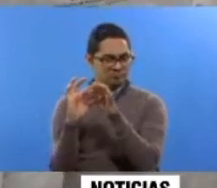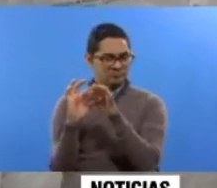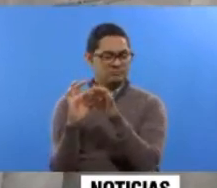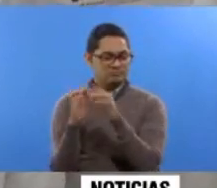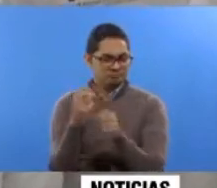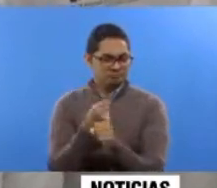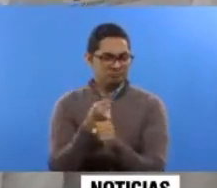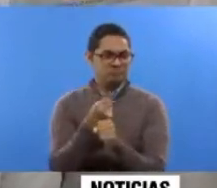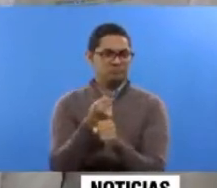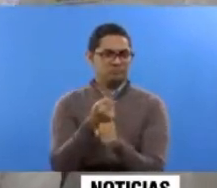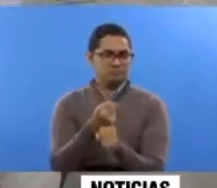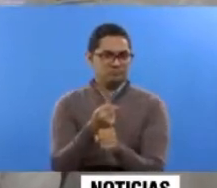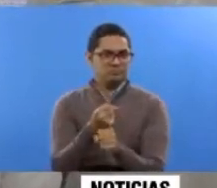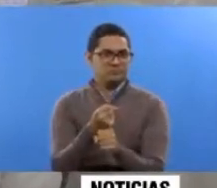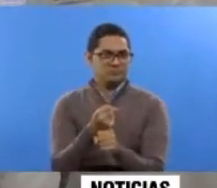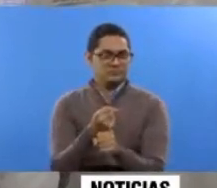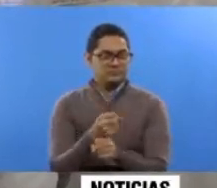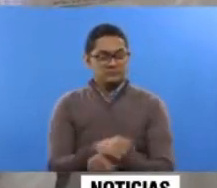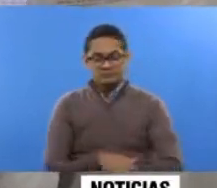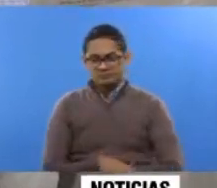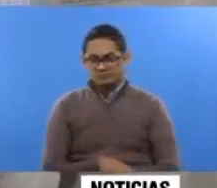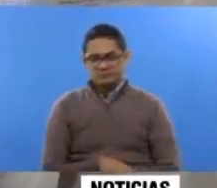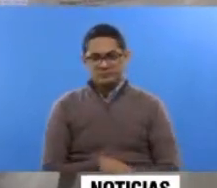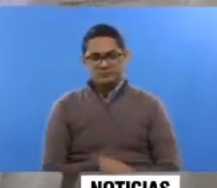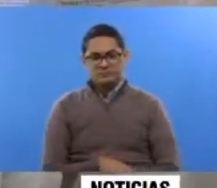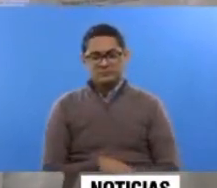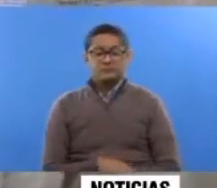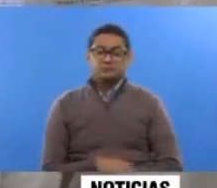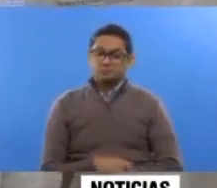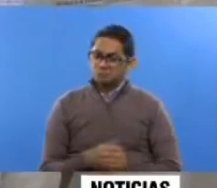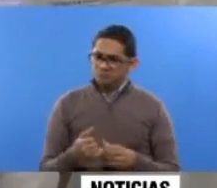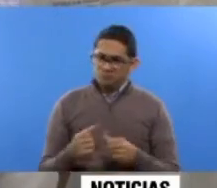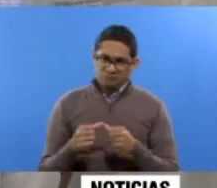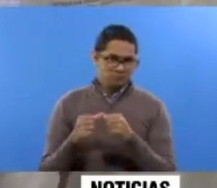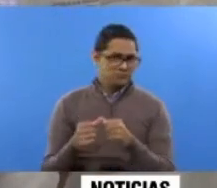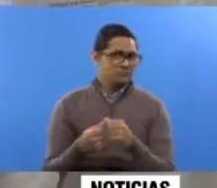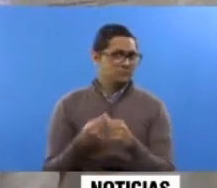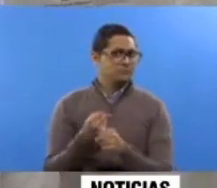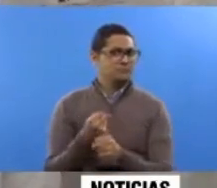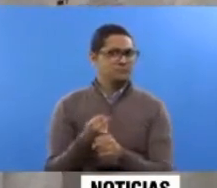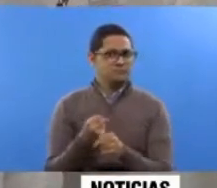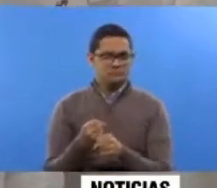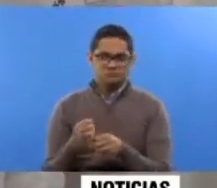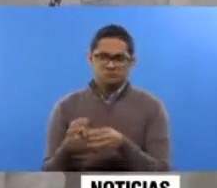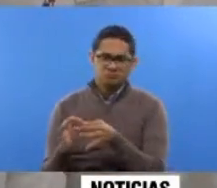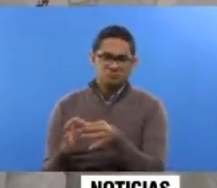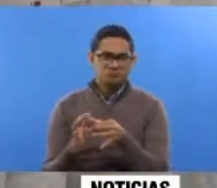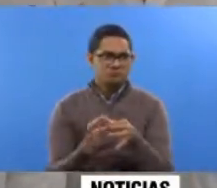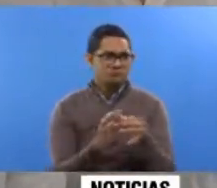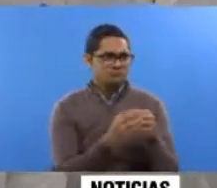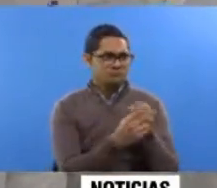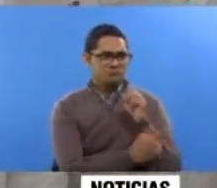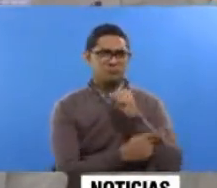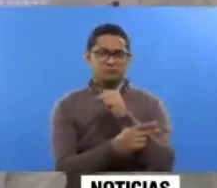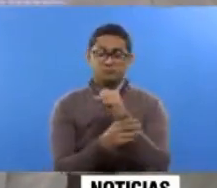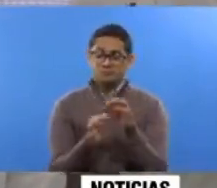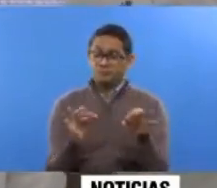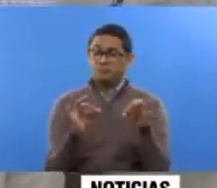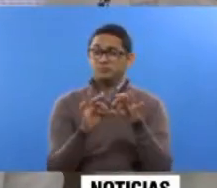bien efectiva y muy eficiente. Y vamos a seguir haciéndolo. Esa coordinación entre países es sumamente importante.